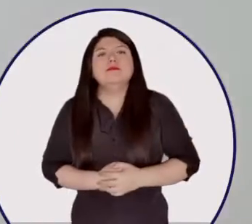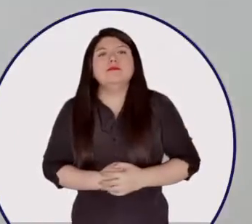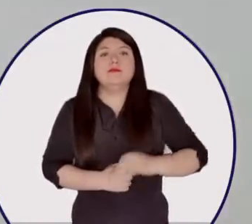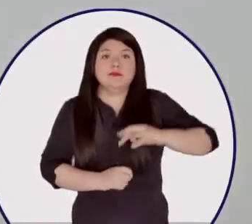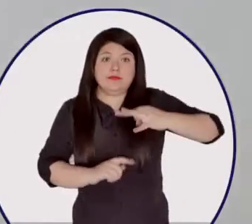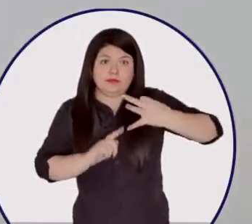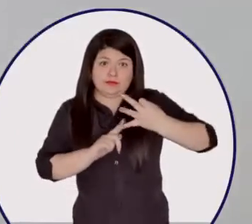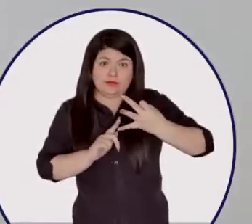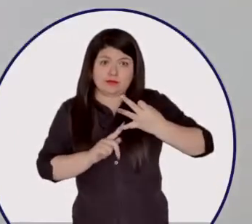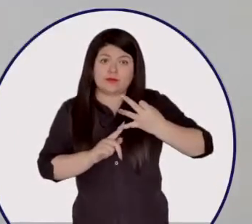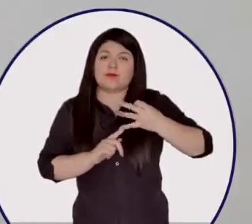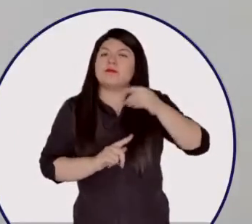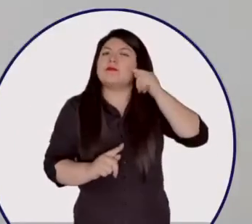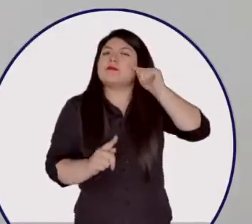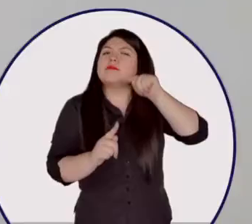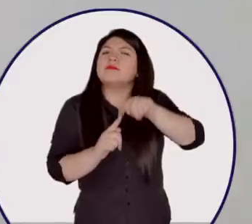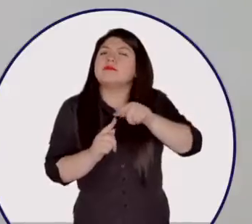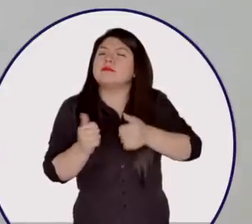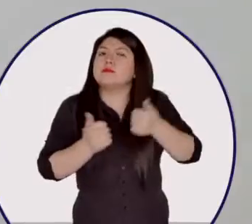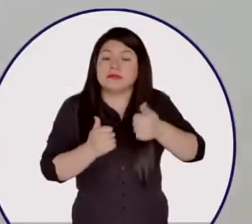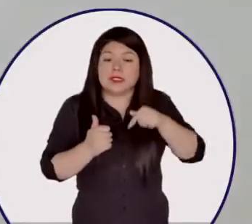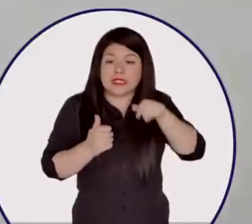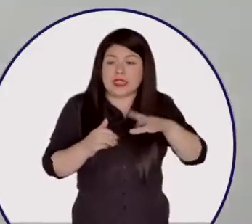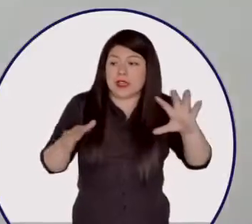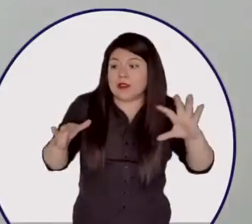relacionado con el plan individual de ajustes razonables.